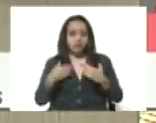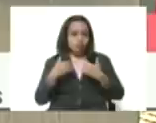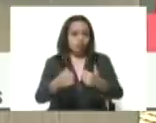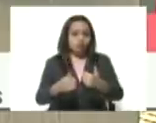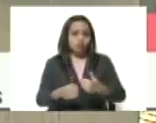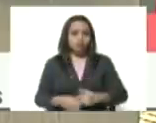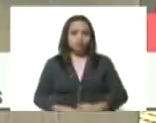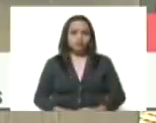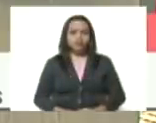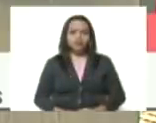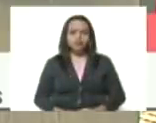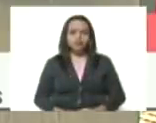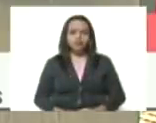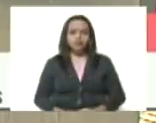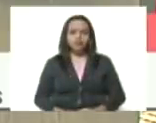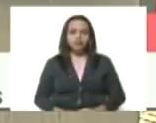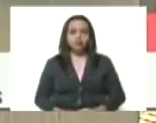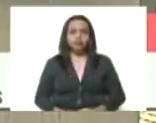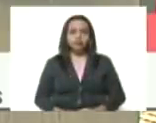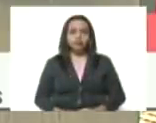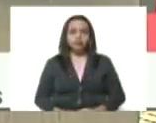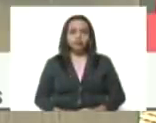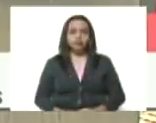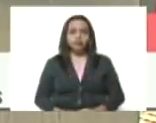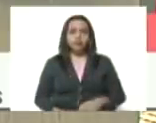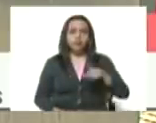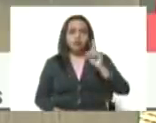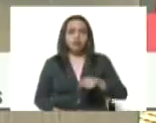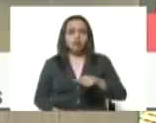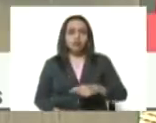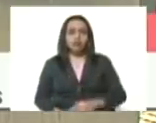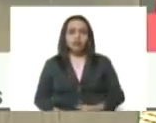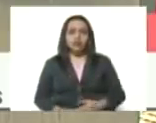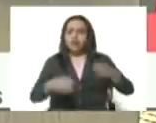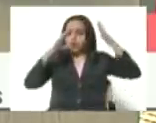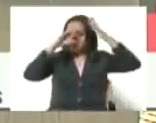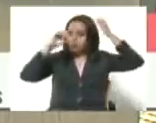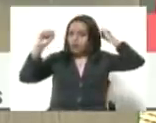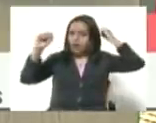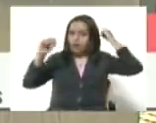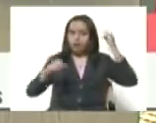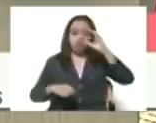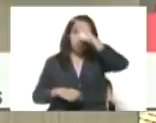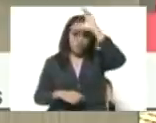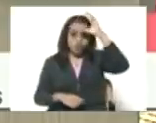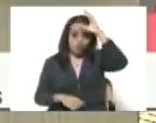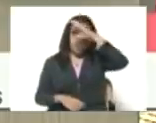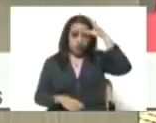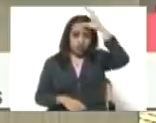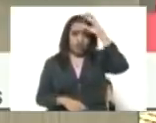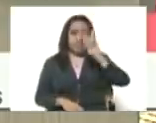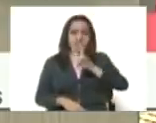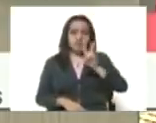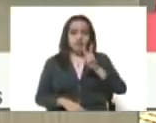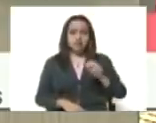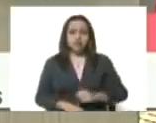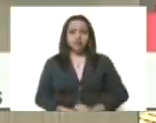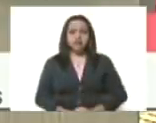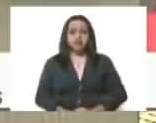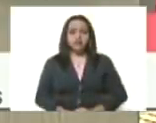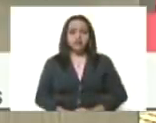Salud, Carlos Alvarado, con el embajador de Turquía en Venezuela, nuestro hermano